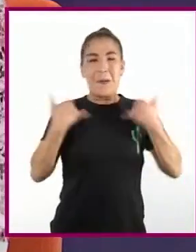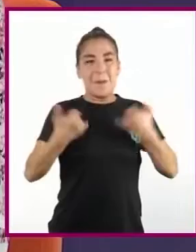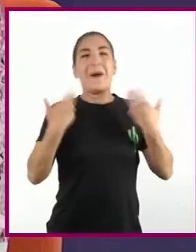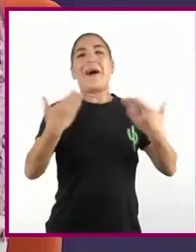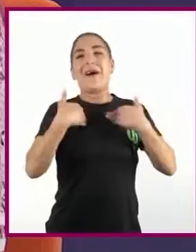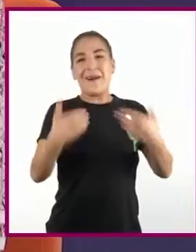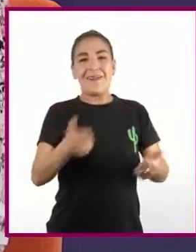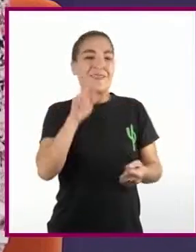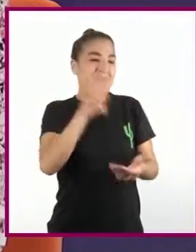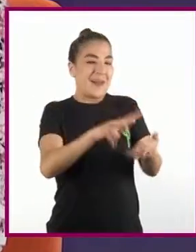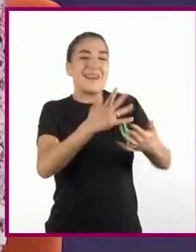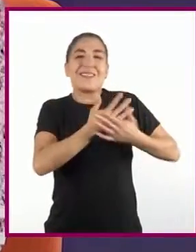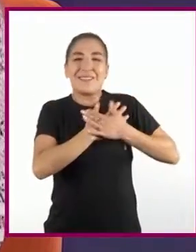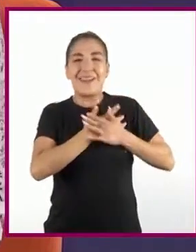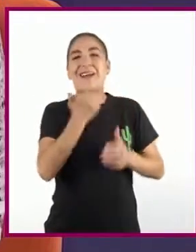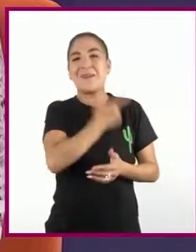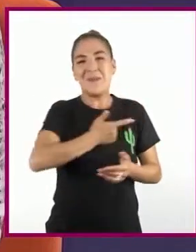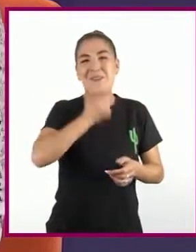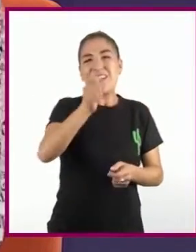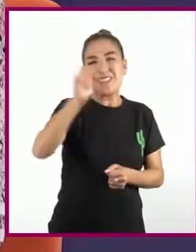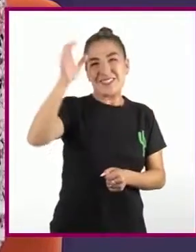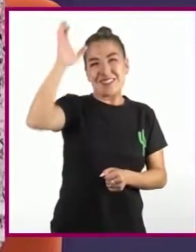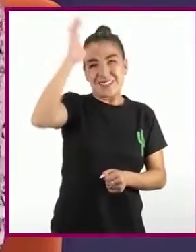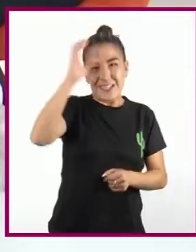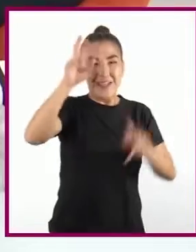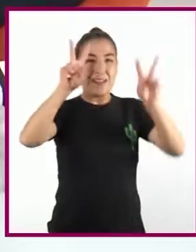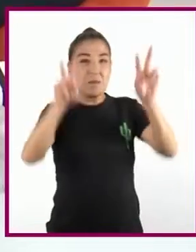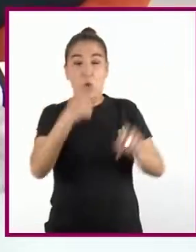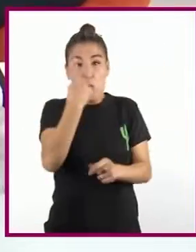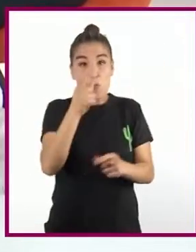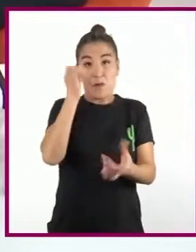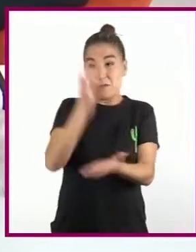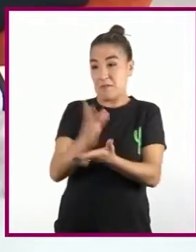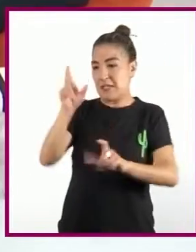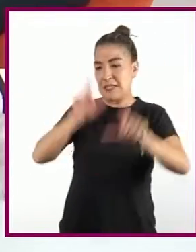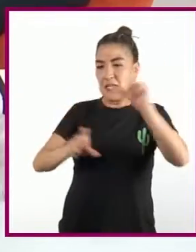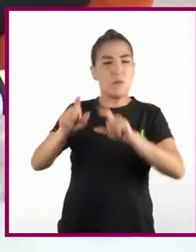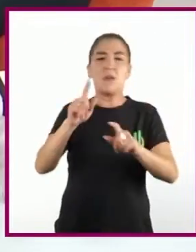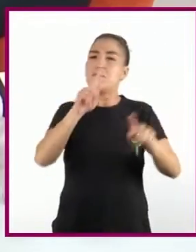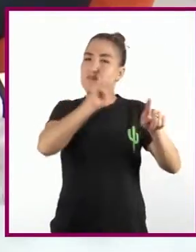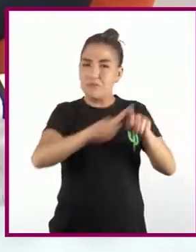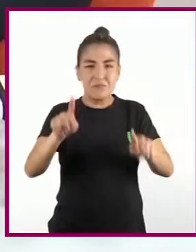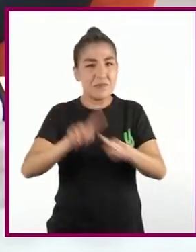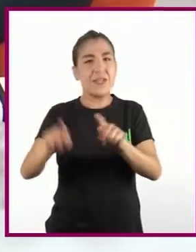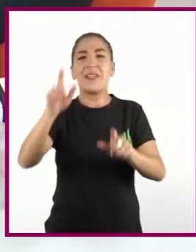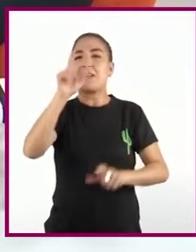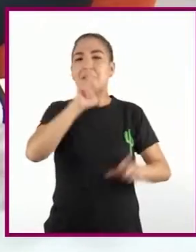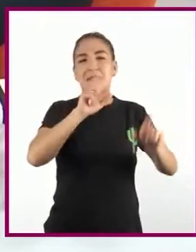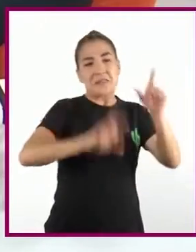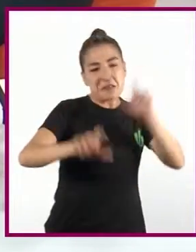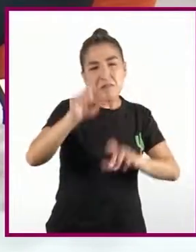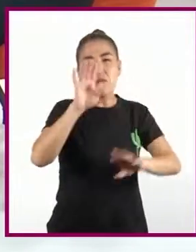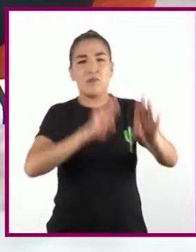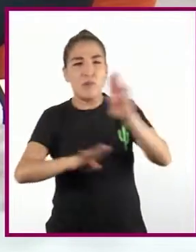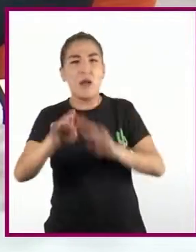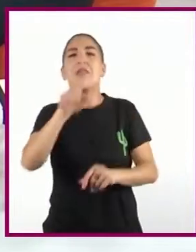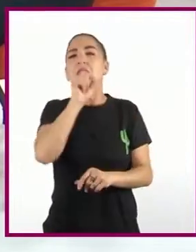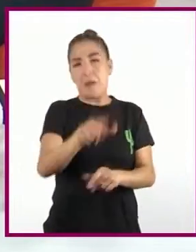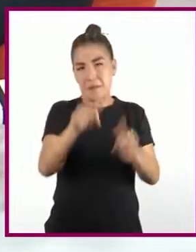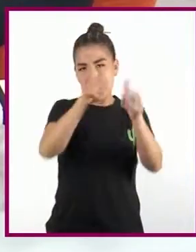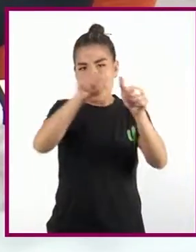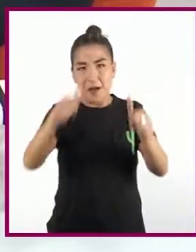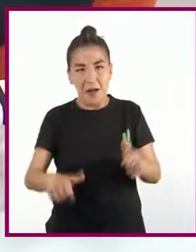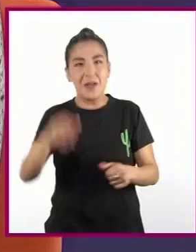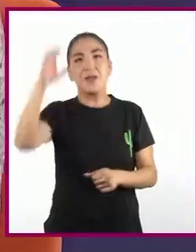manera apasionados por los temas científicos, no nada más de química, en general de cualquier ciencia, también tiene artículos de arte y de cultura